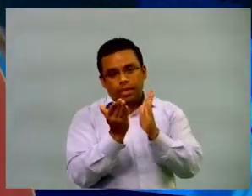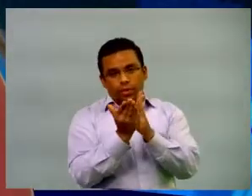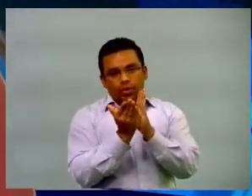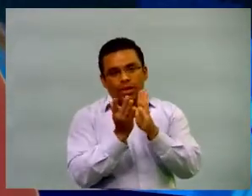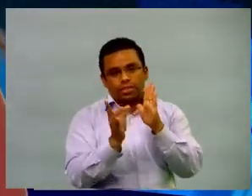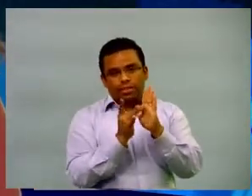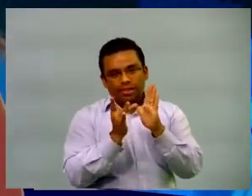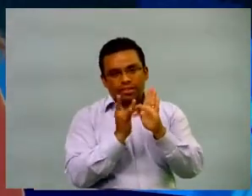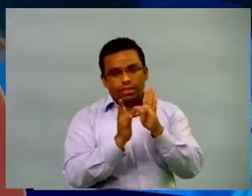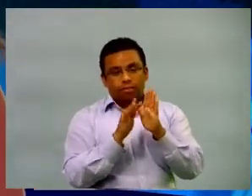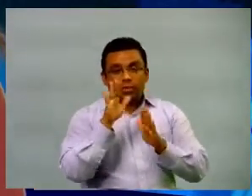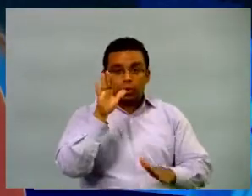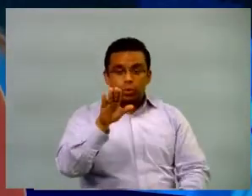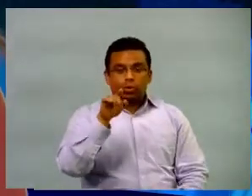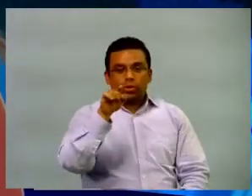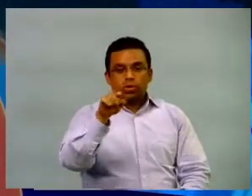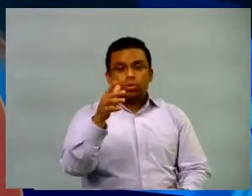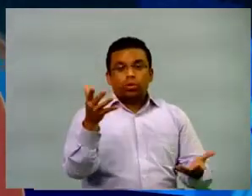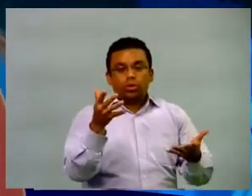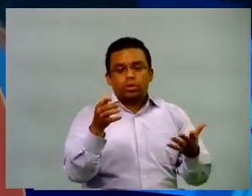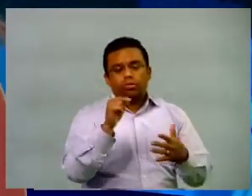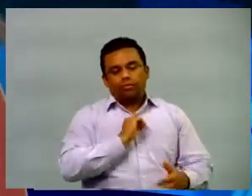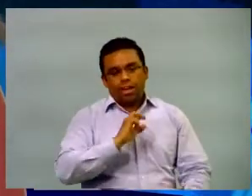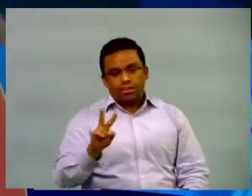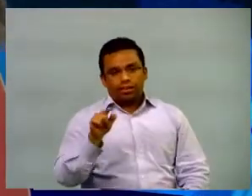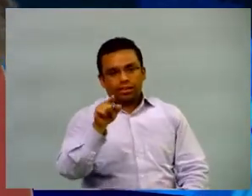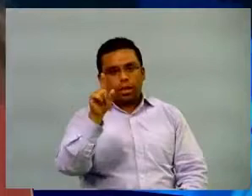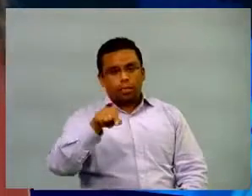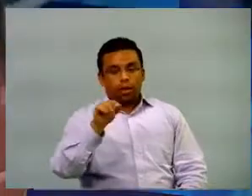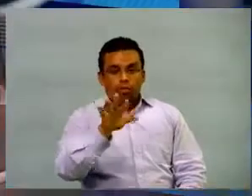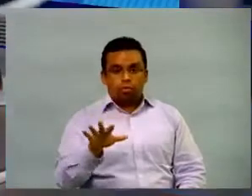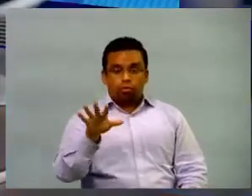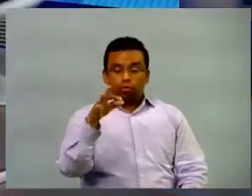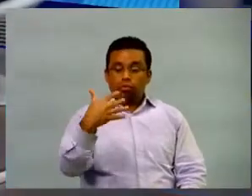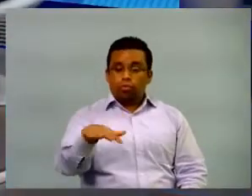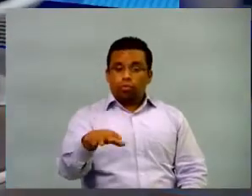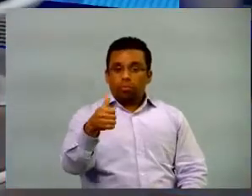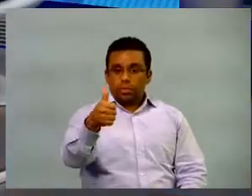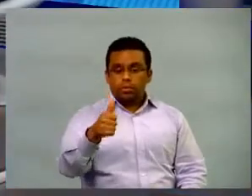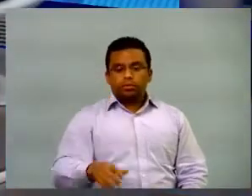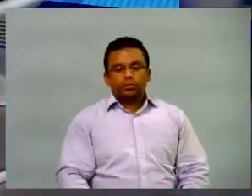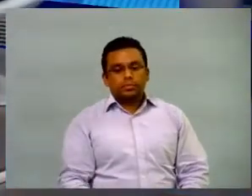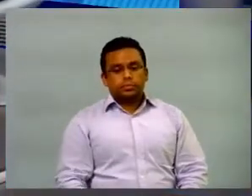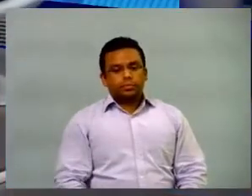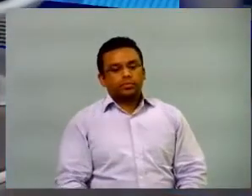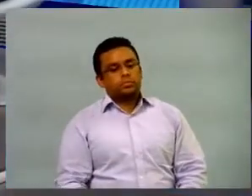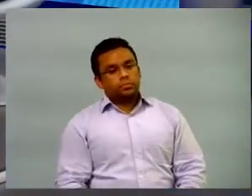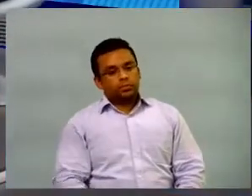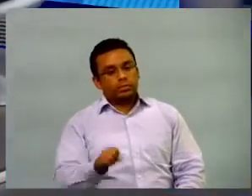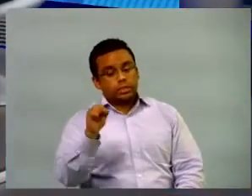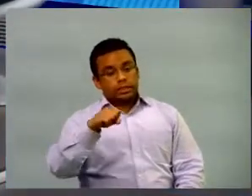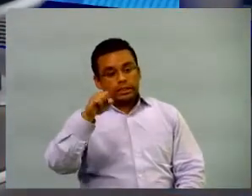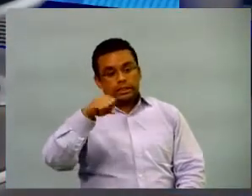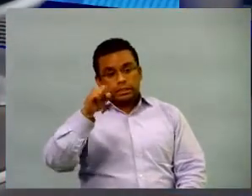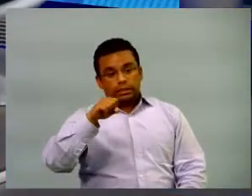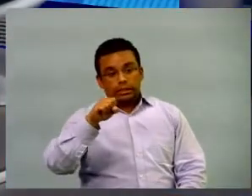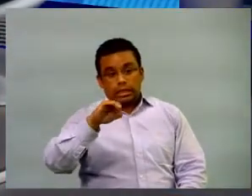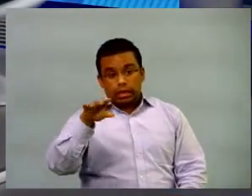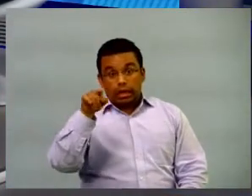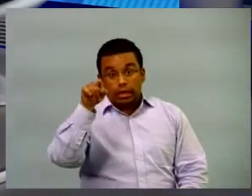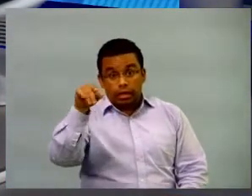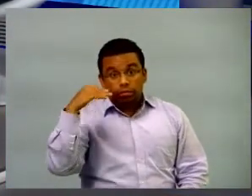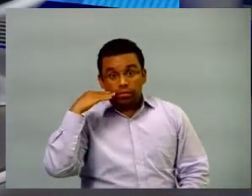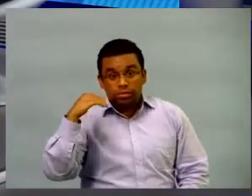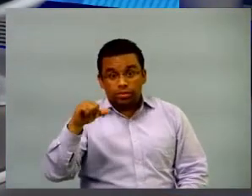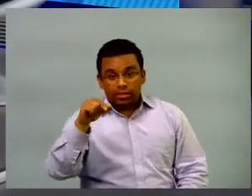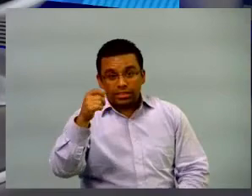Valle, gente de esta región de Colombia. Pero, Mafe, ¿qué tal? ¿Cómo se desempeña esta estudiante y